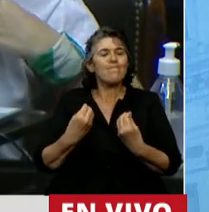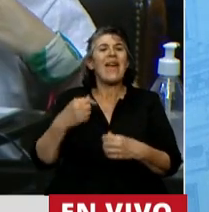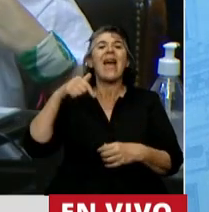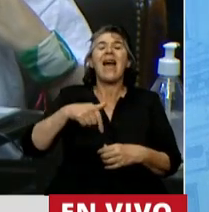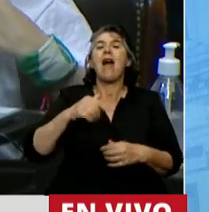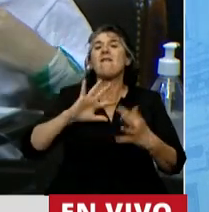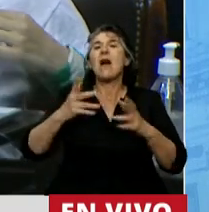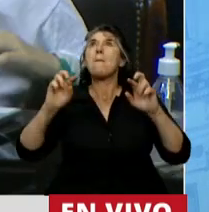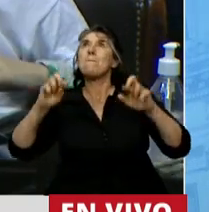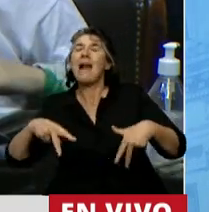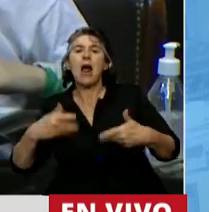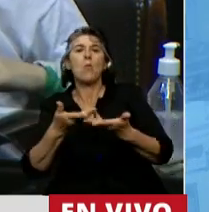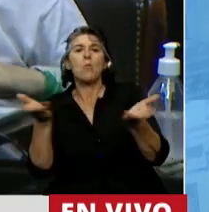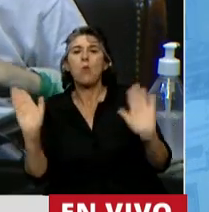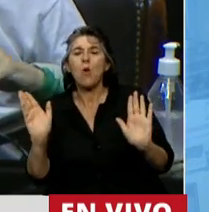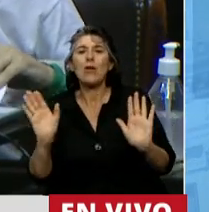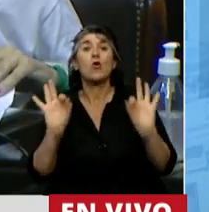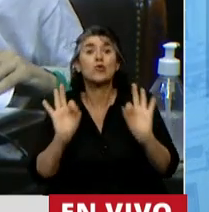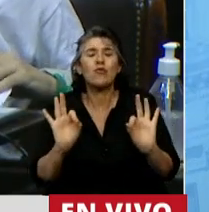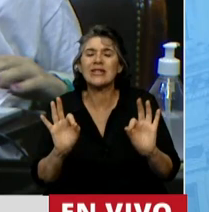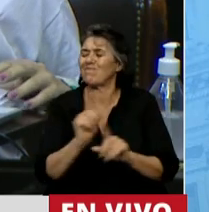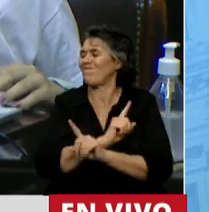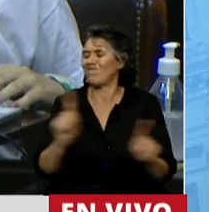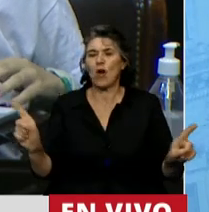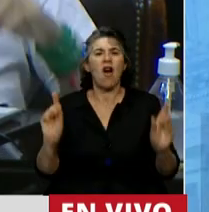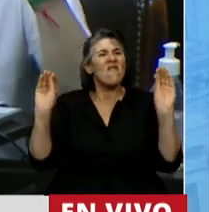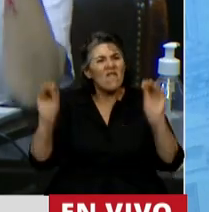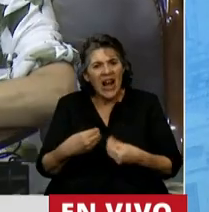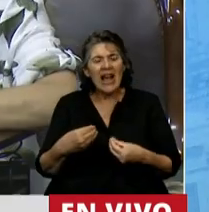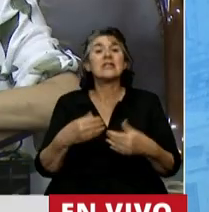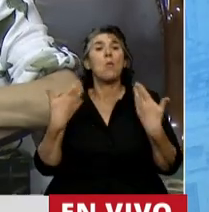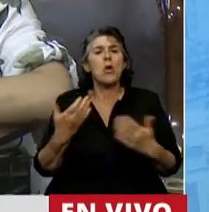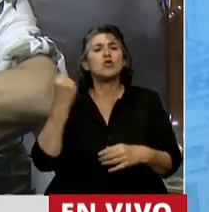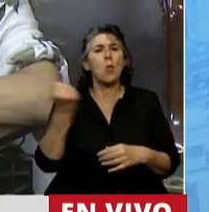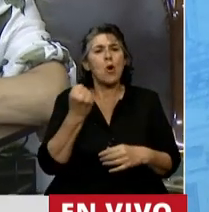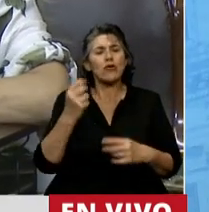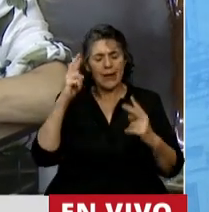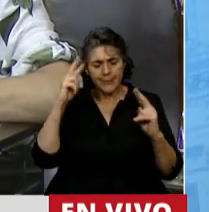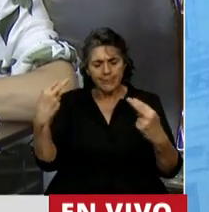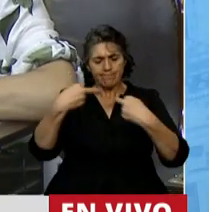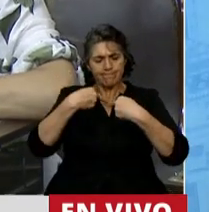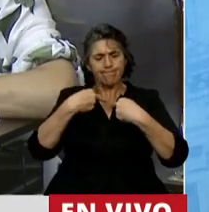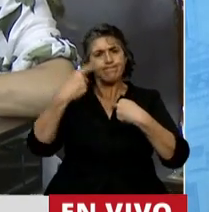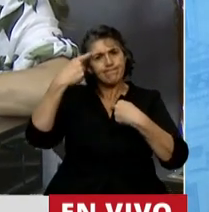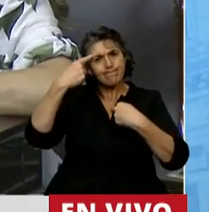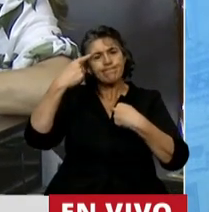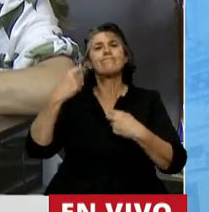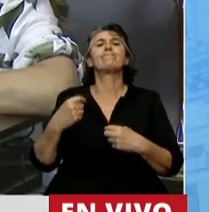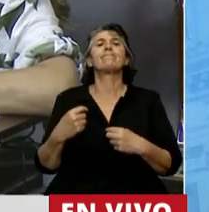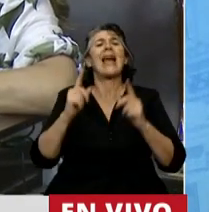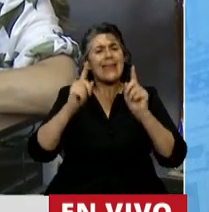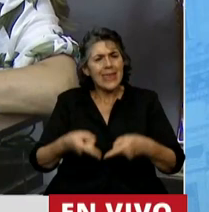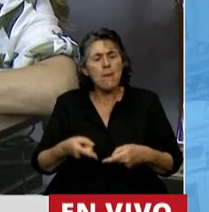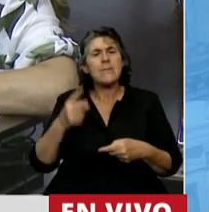insuficiente y ha fracasado. Por eso es importante ver al aborto,